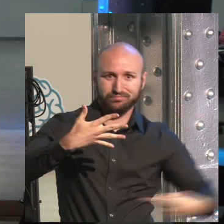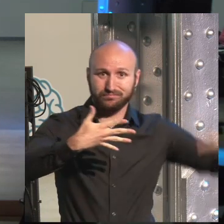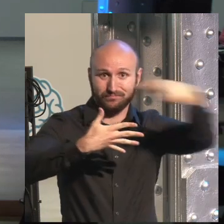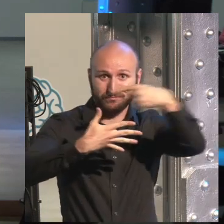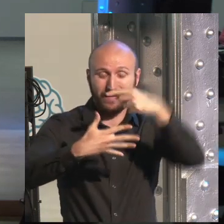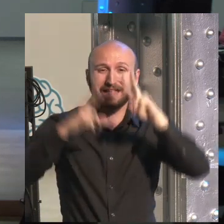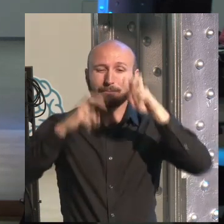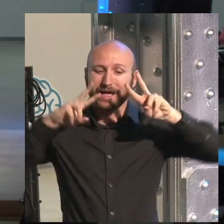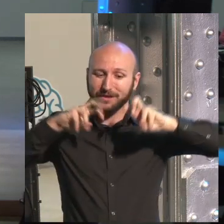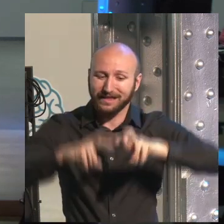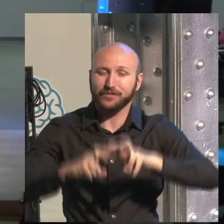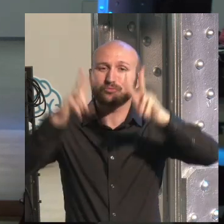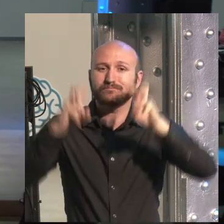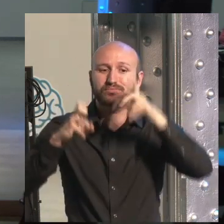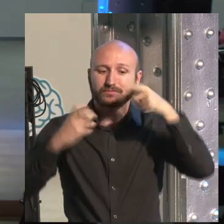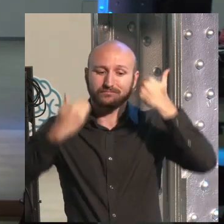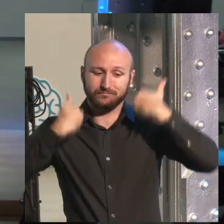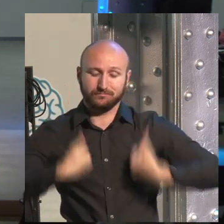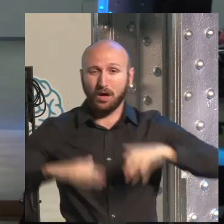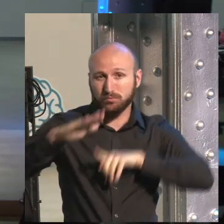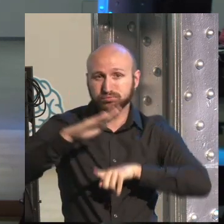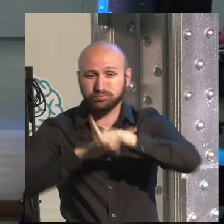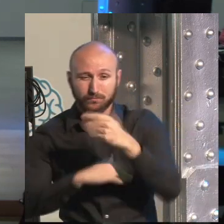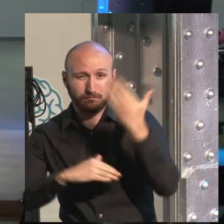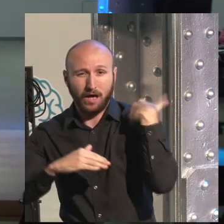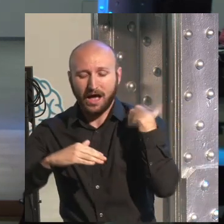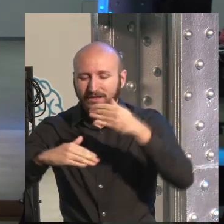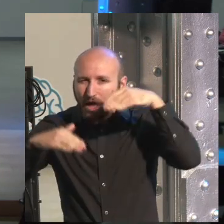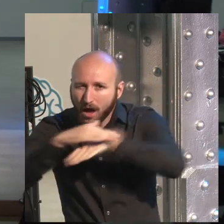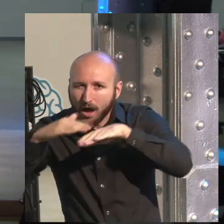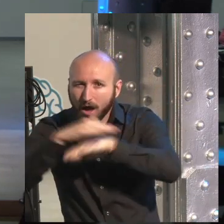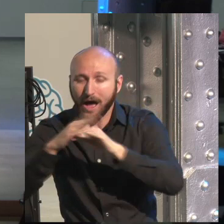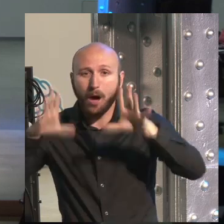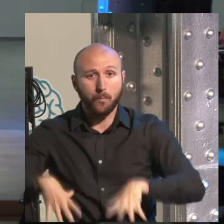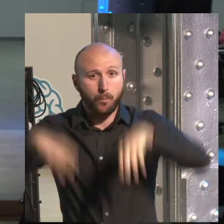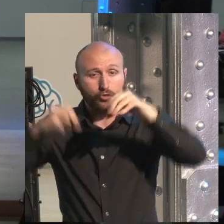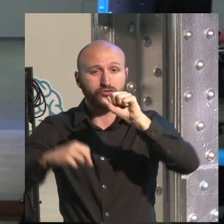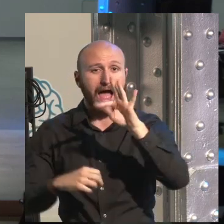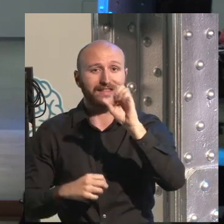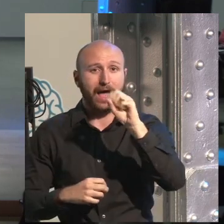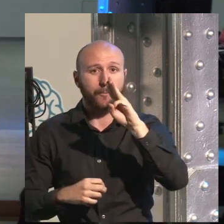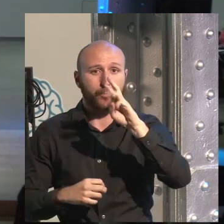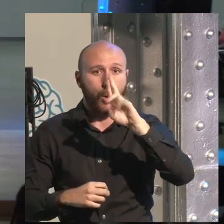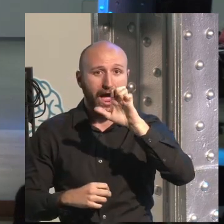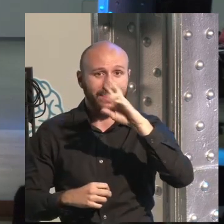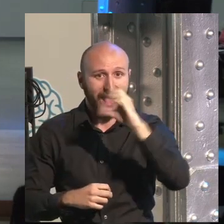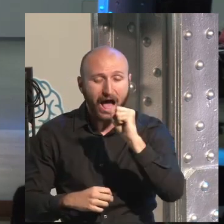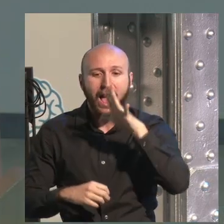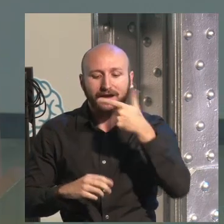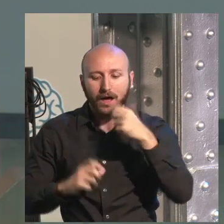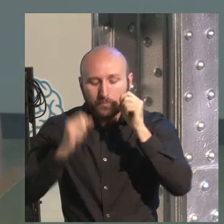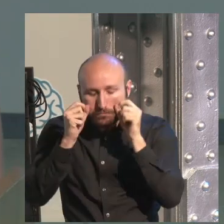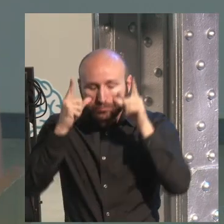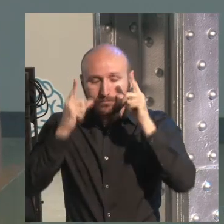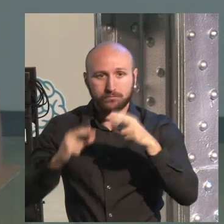investigación de la evolución humana. Desde las excavaciones de Atapuerca en Burgos nos ha contagiado a todos el interés por saber de